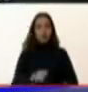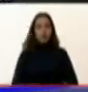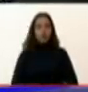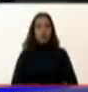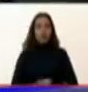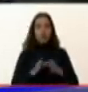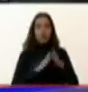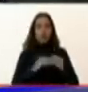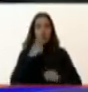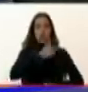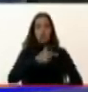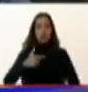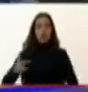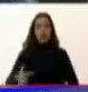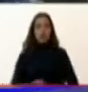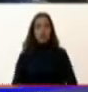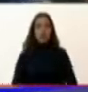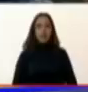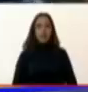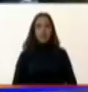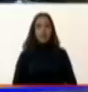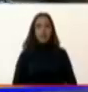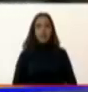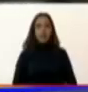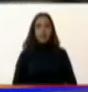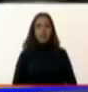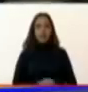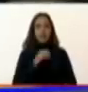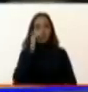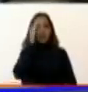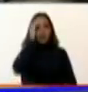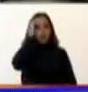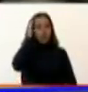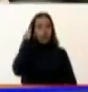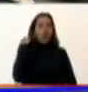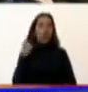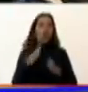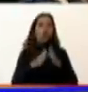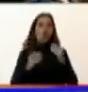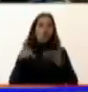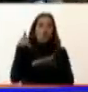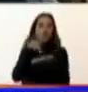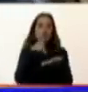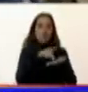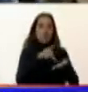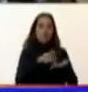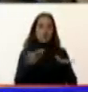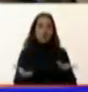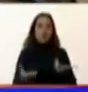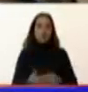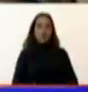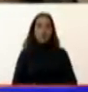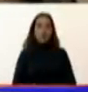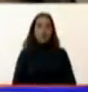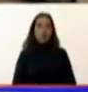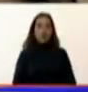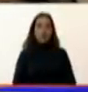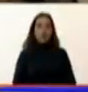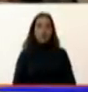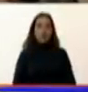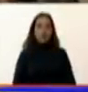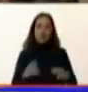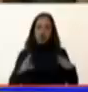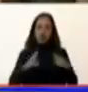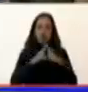y compañeras en la tarima. Y a todos que están aquí, que... Yo vine la primera, nos conocimos